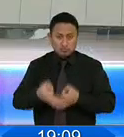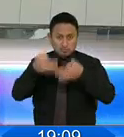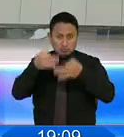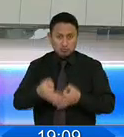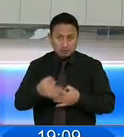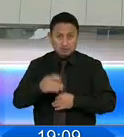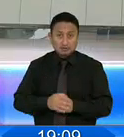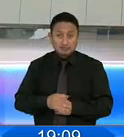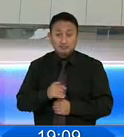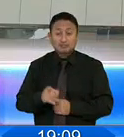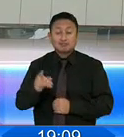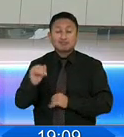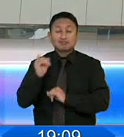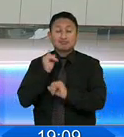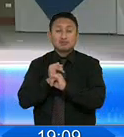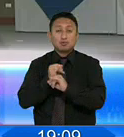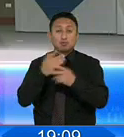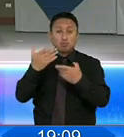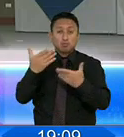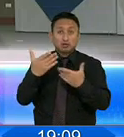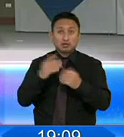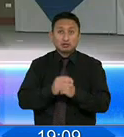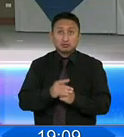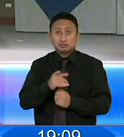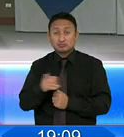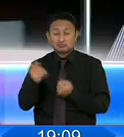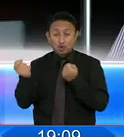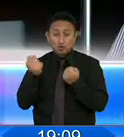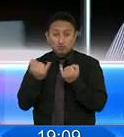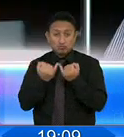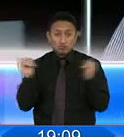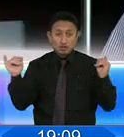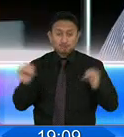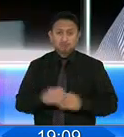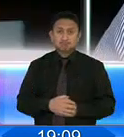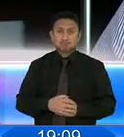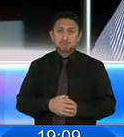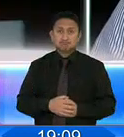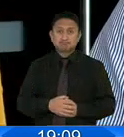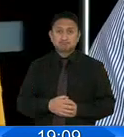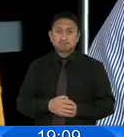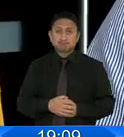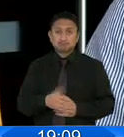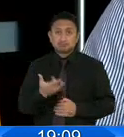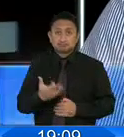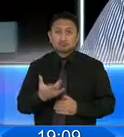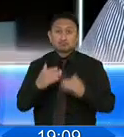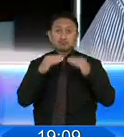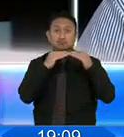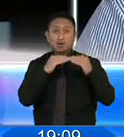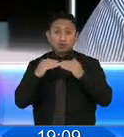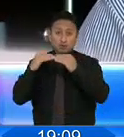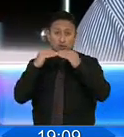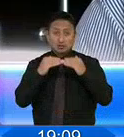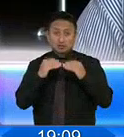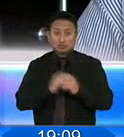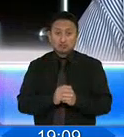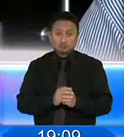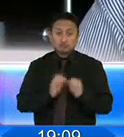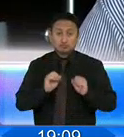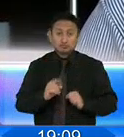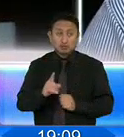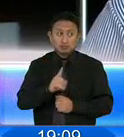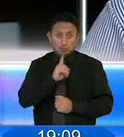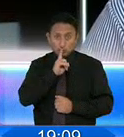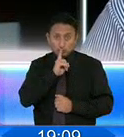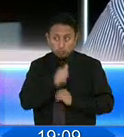tanto institucional como política de los organismos de control. Como debe ser en una democracia en la cual no hay nada que ocultar,